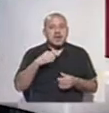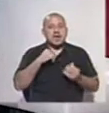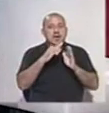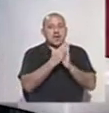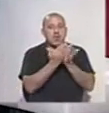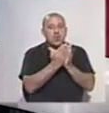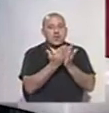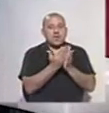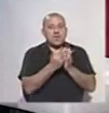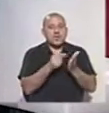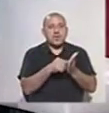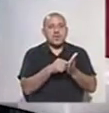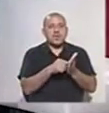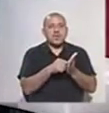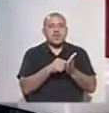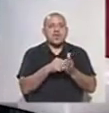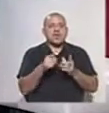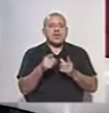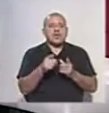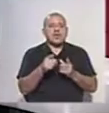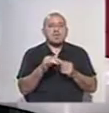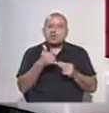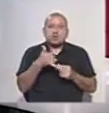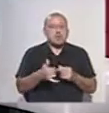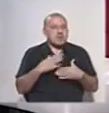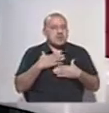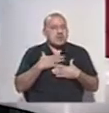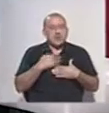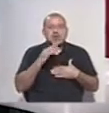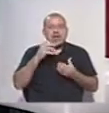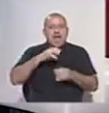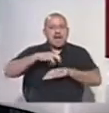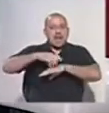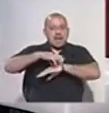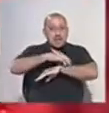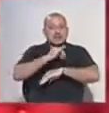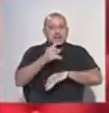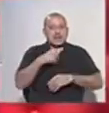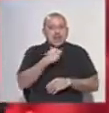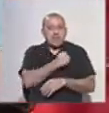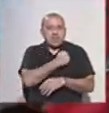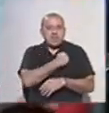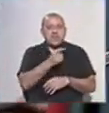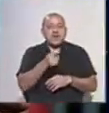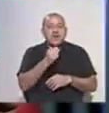cuando éramos adolescentes. Era imparable. No tengo eso. Para fobias tengo las arañas. ¿Cuál es el miedo? El